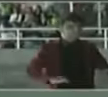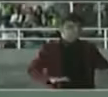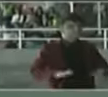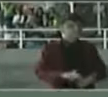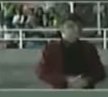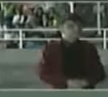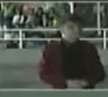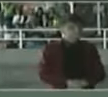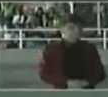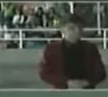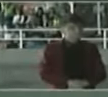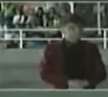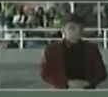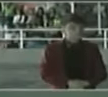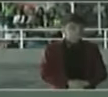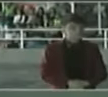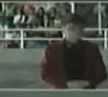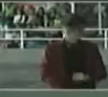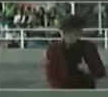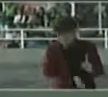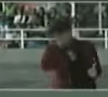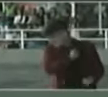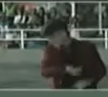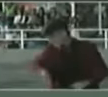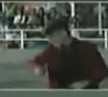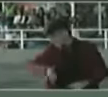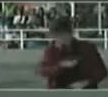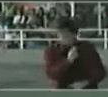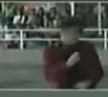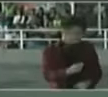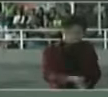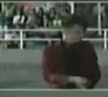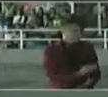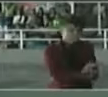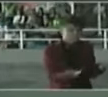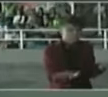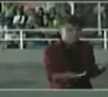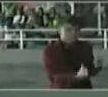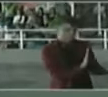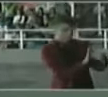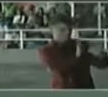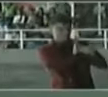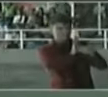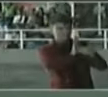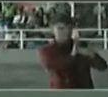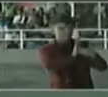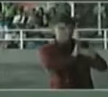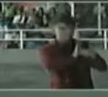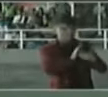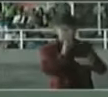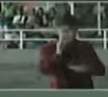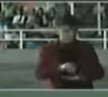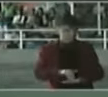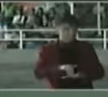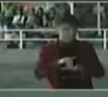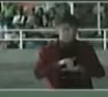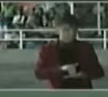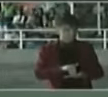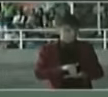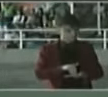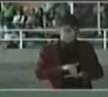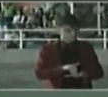A causa de los azotes, un día Jeremías, el implacable, ahora